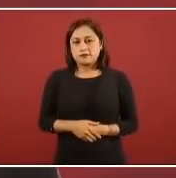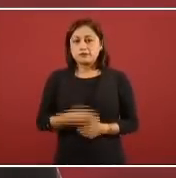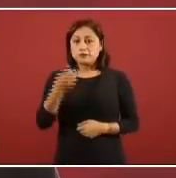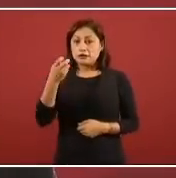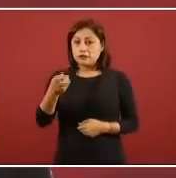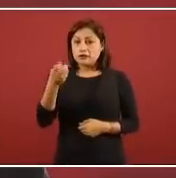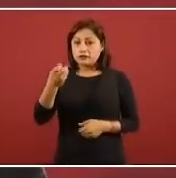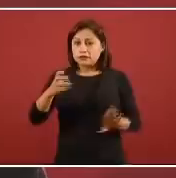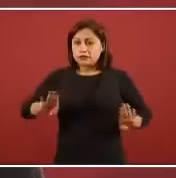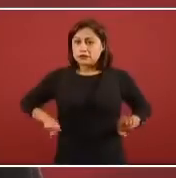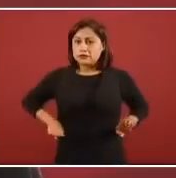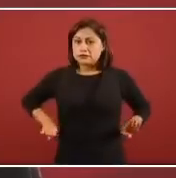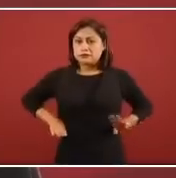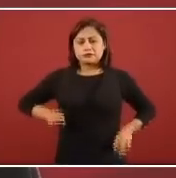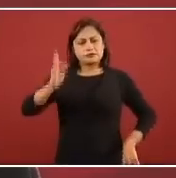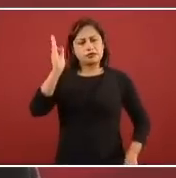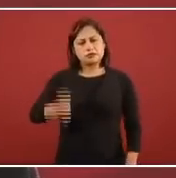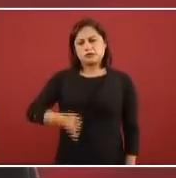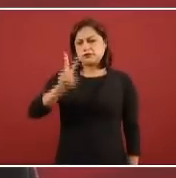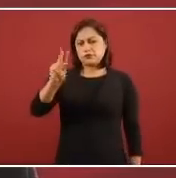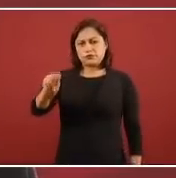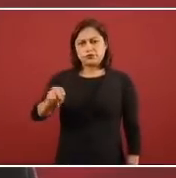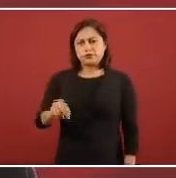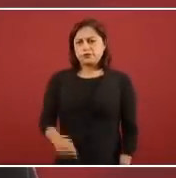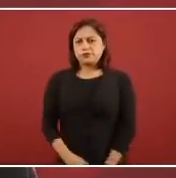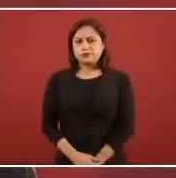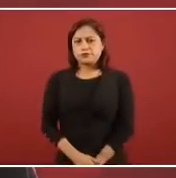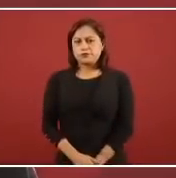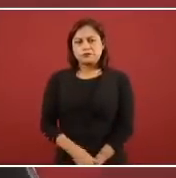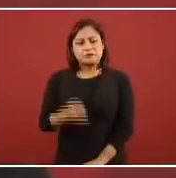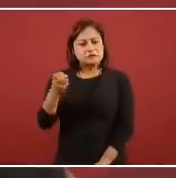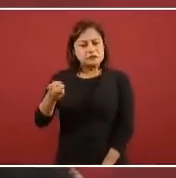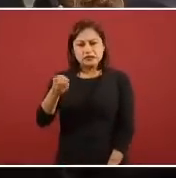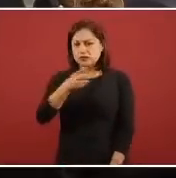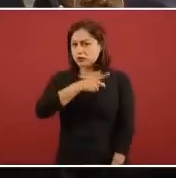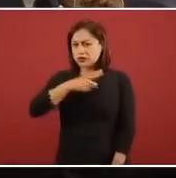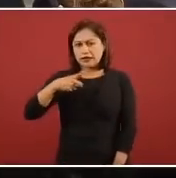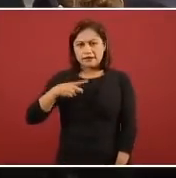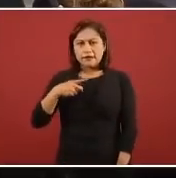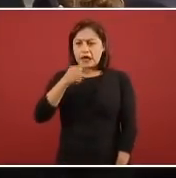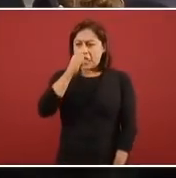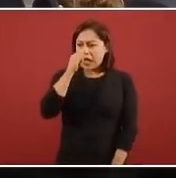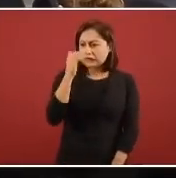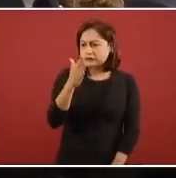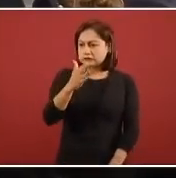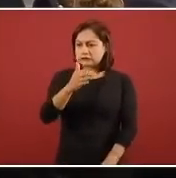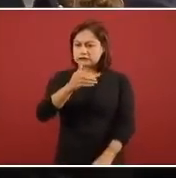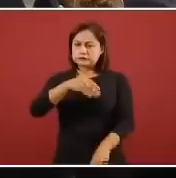conductas reprobables. No debe haber agresión a nadie.